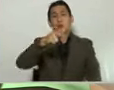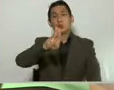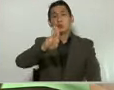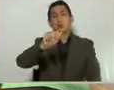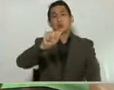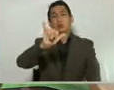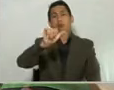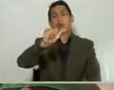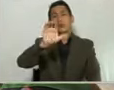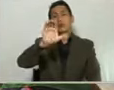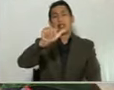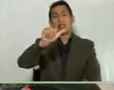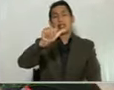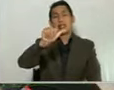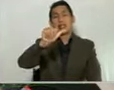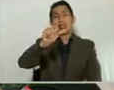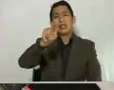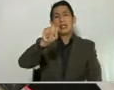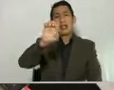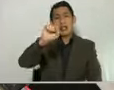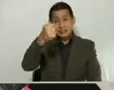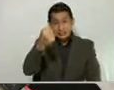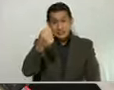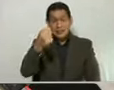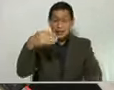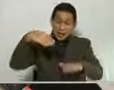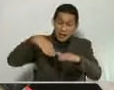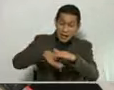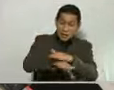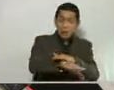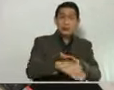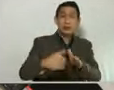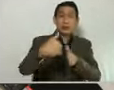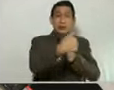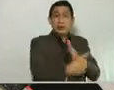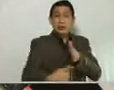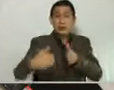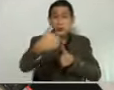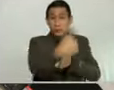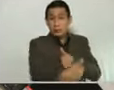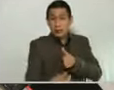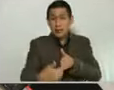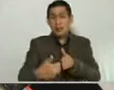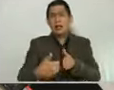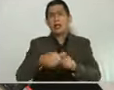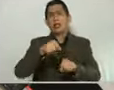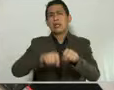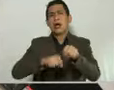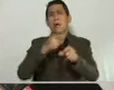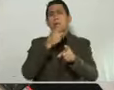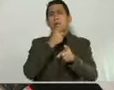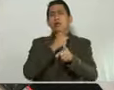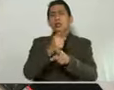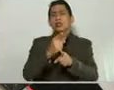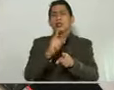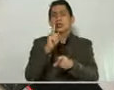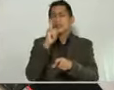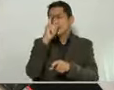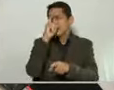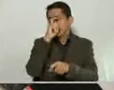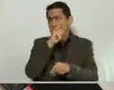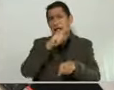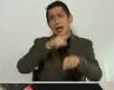que ha ido retrasando la obra porque tú no puedes poner cemento encima cuando tienes una tubería que ya... O sea, hay un